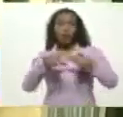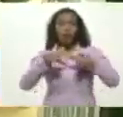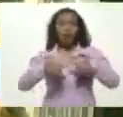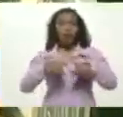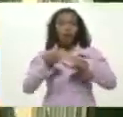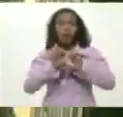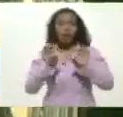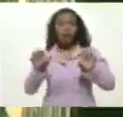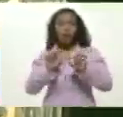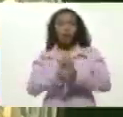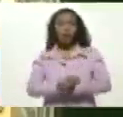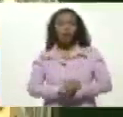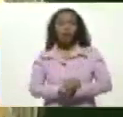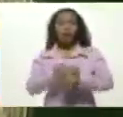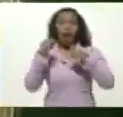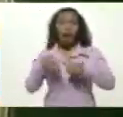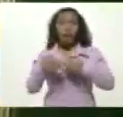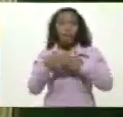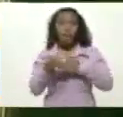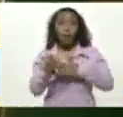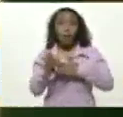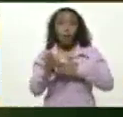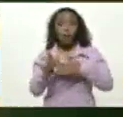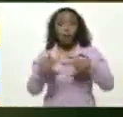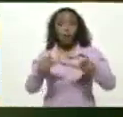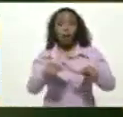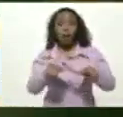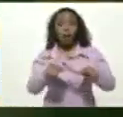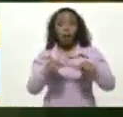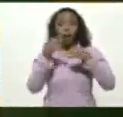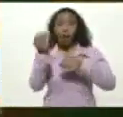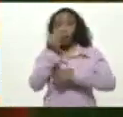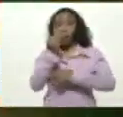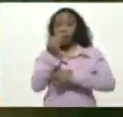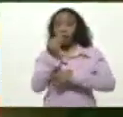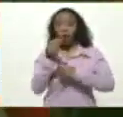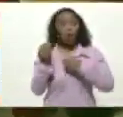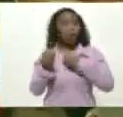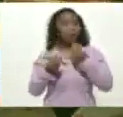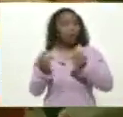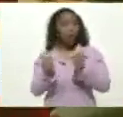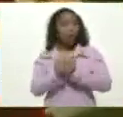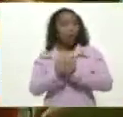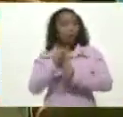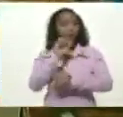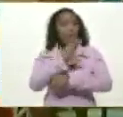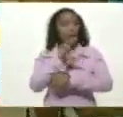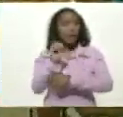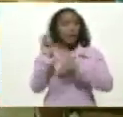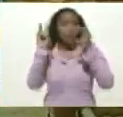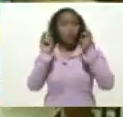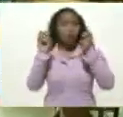educativas. Aquí se aperturó un espacio de agroalimentaria con 30 nuevos